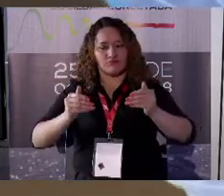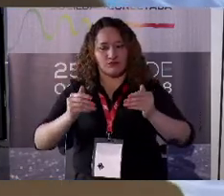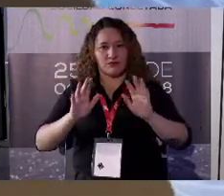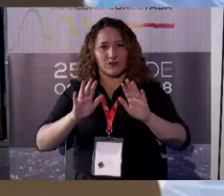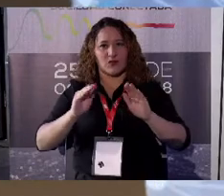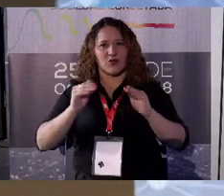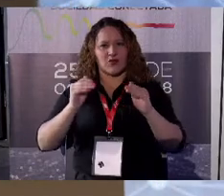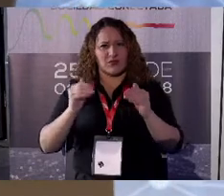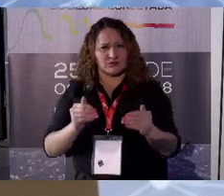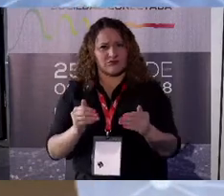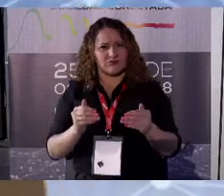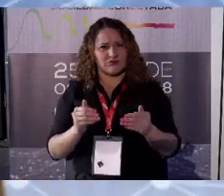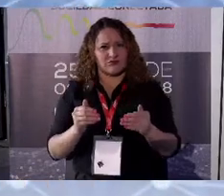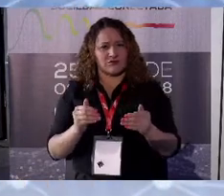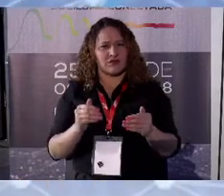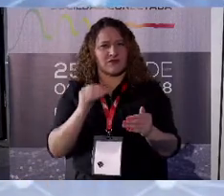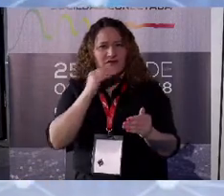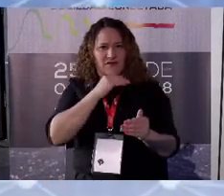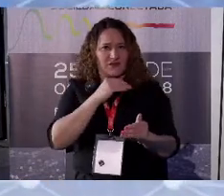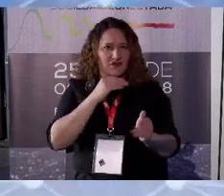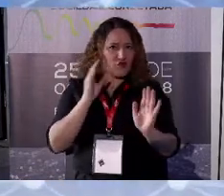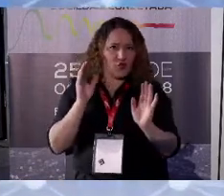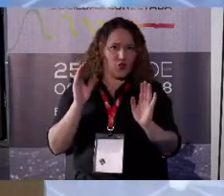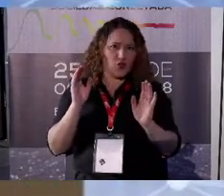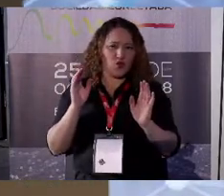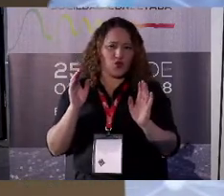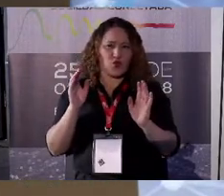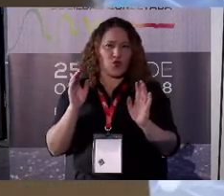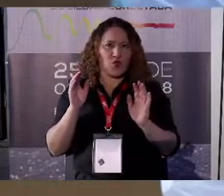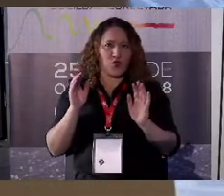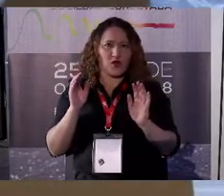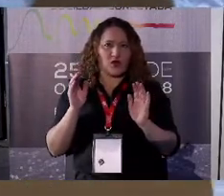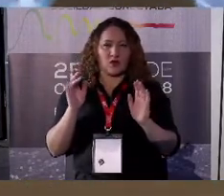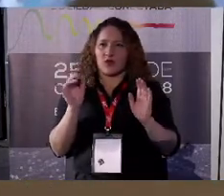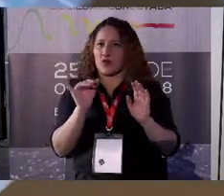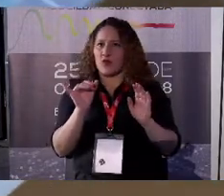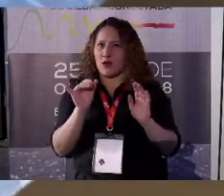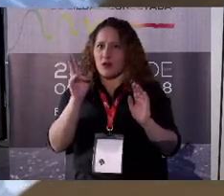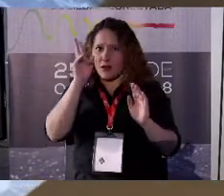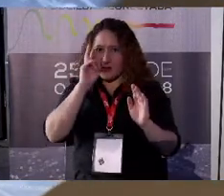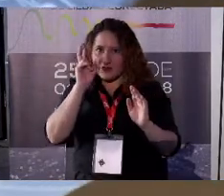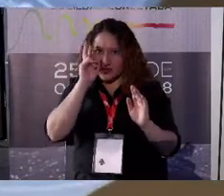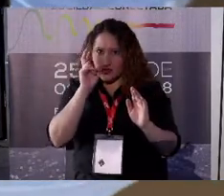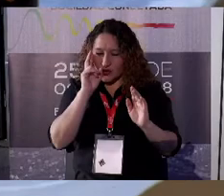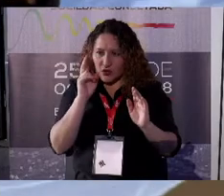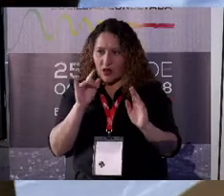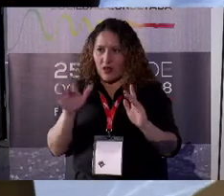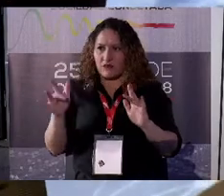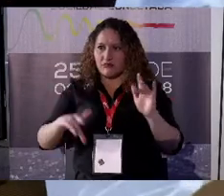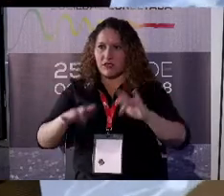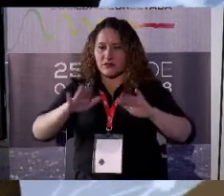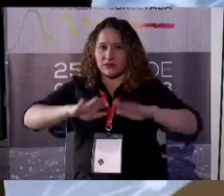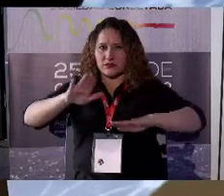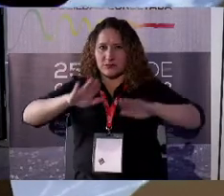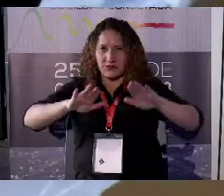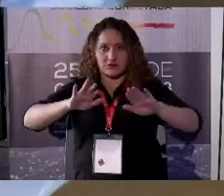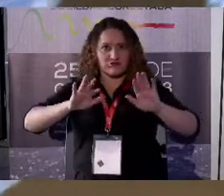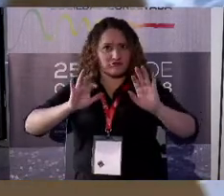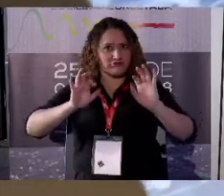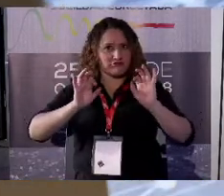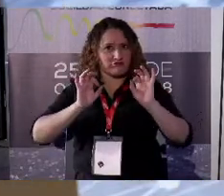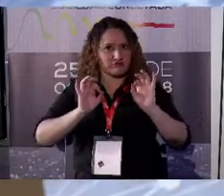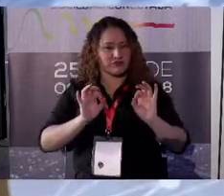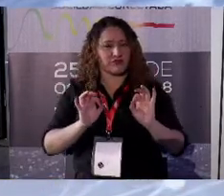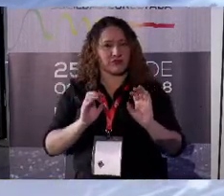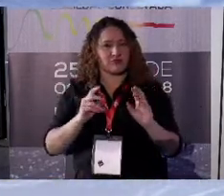no restringiendo de manera artificial. Está induciéndolos a ser racionales y está induciéndolos a revelar